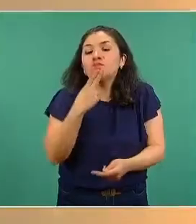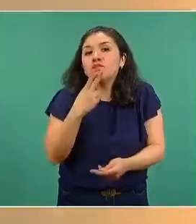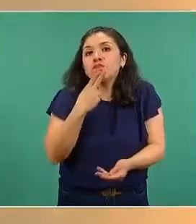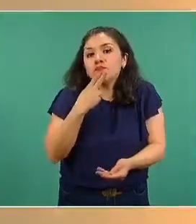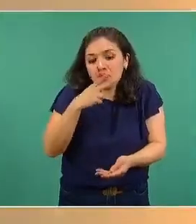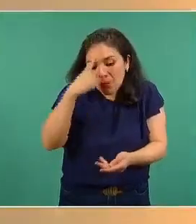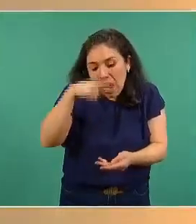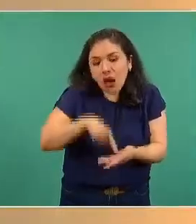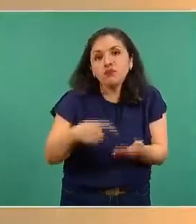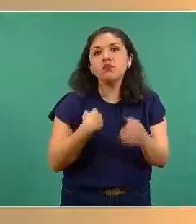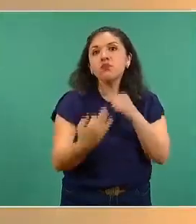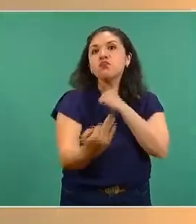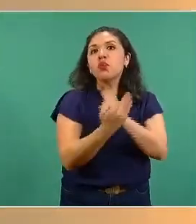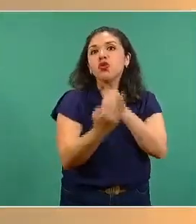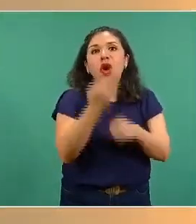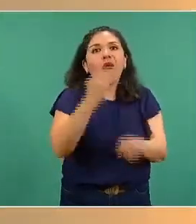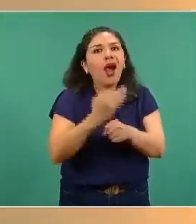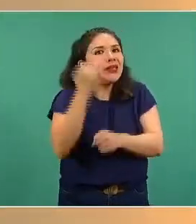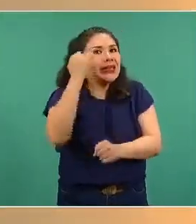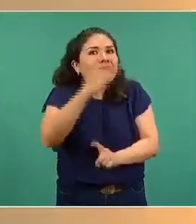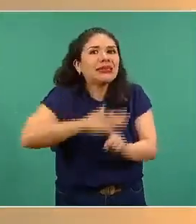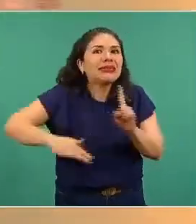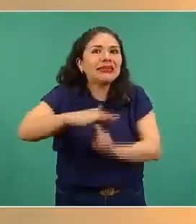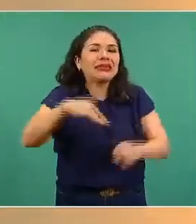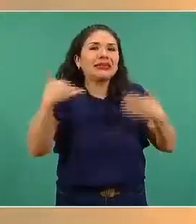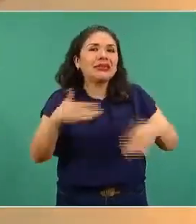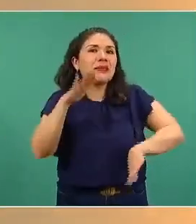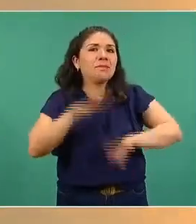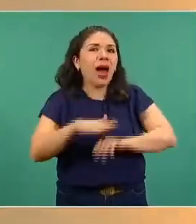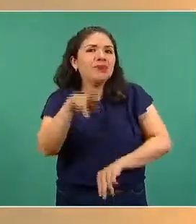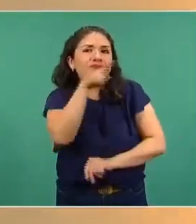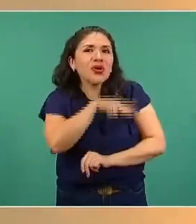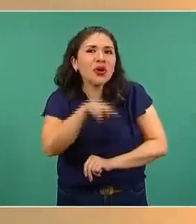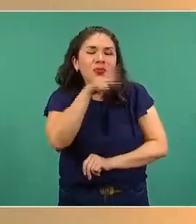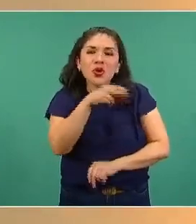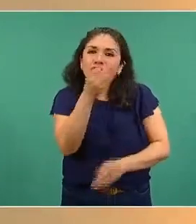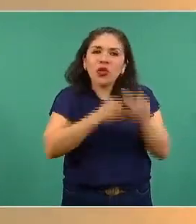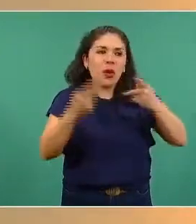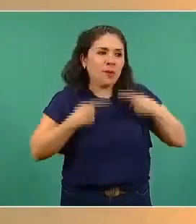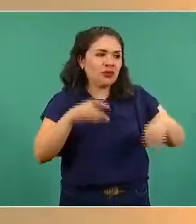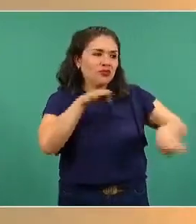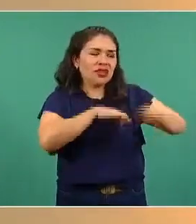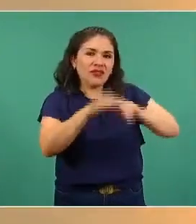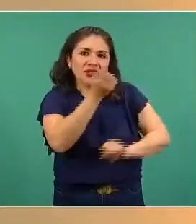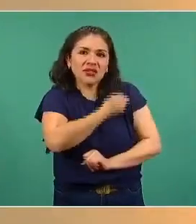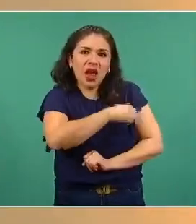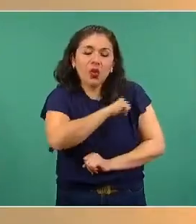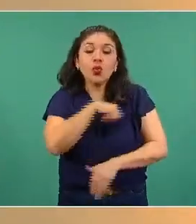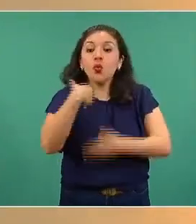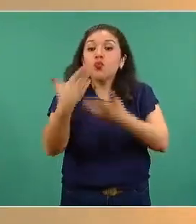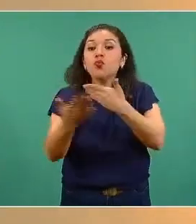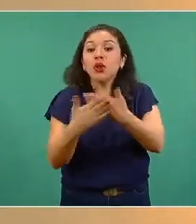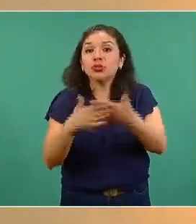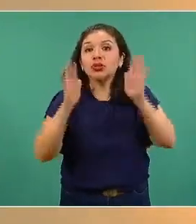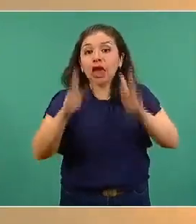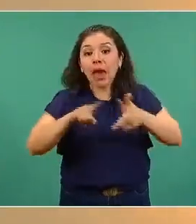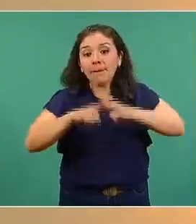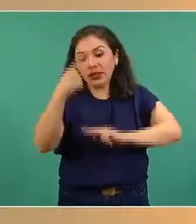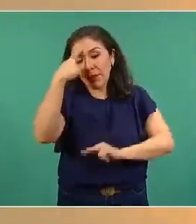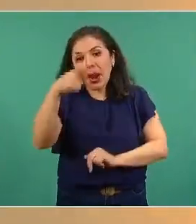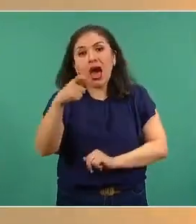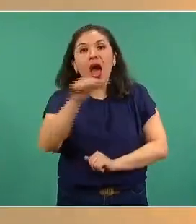momento crítico en el que tenemos que proteger por ahora a los trabajadores de la salud y muy próximamente a las